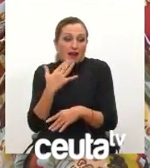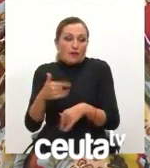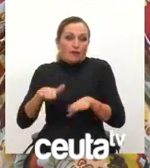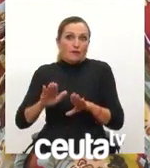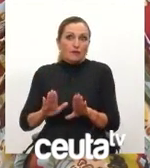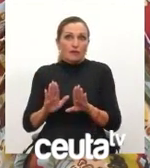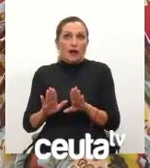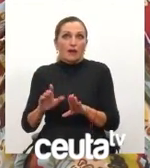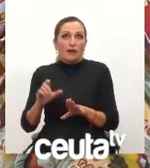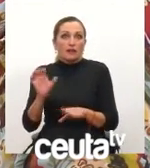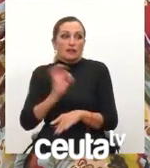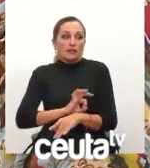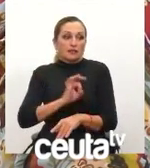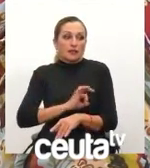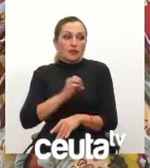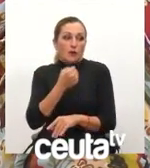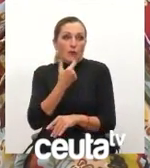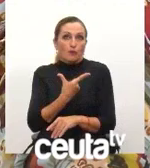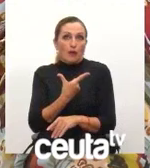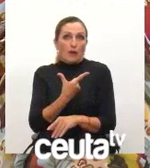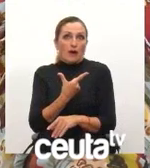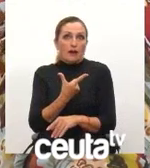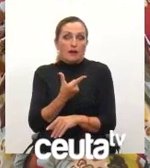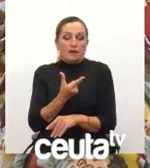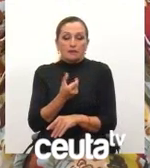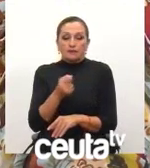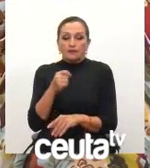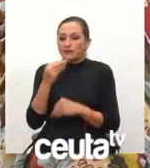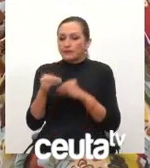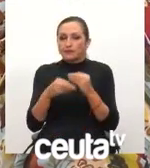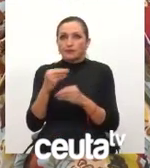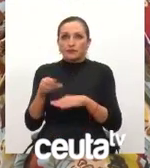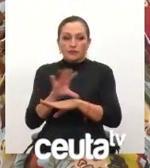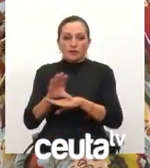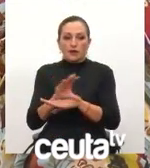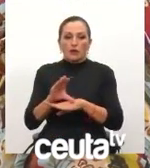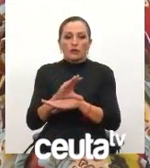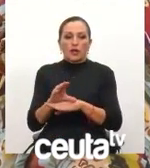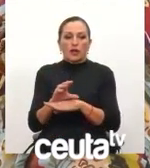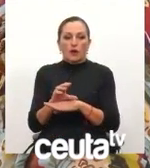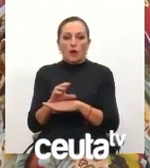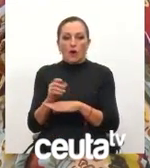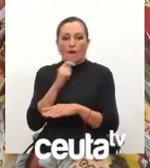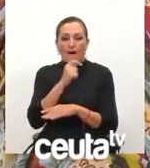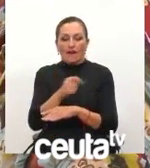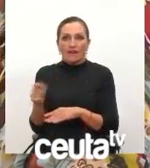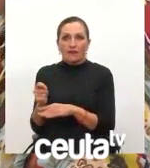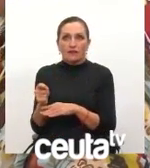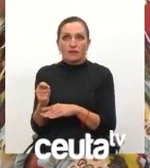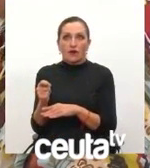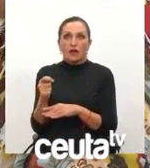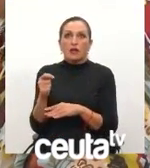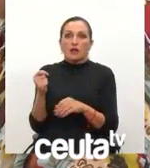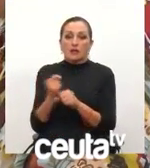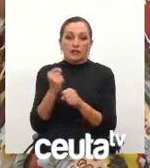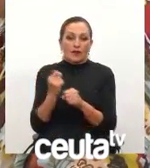Viva pega un toque de corneta y todos los consejeros os ponéis firmes y os ponéis a